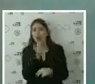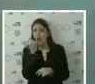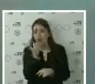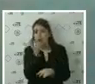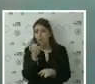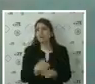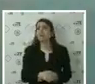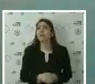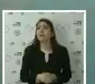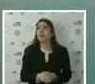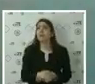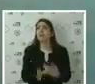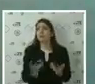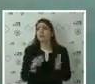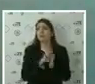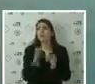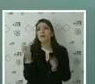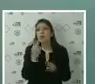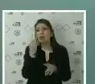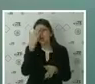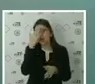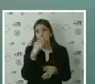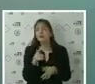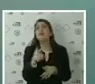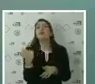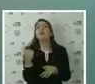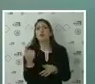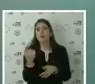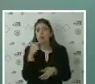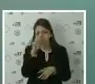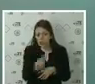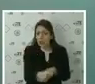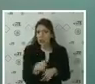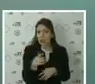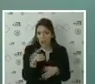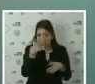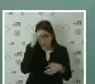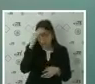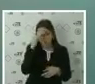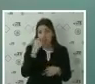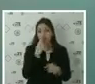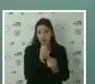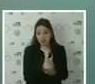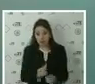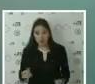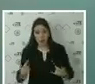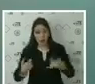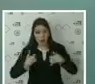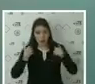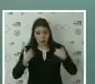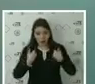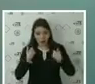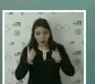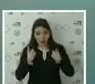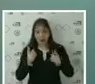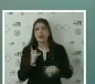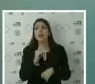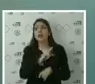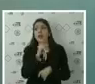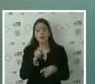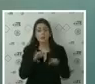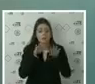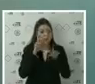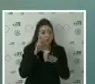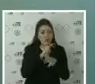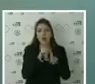medir qué tanto aprendieron realmente los niños y jóvenes del país, y a partir de eso nivelar el sistema educativo para que no haya ningún tipo